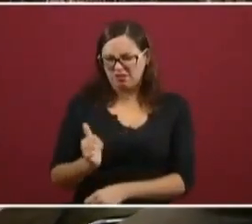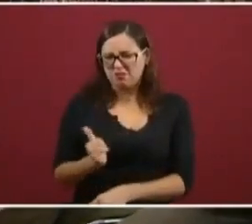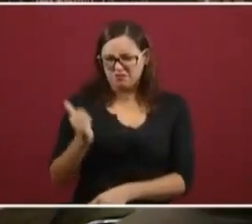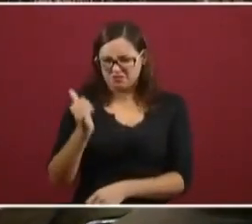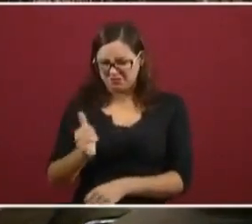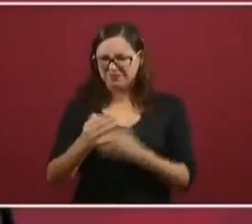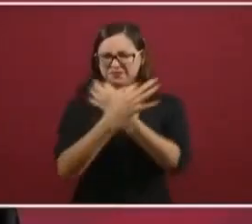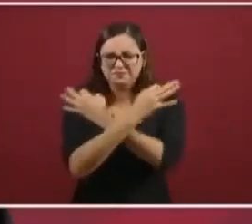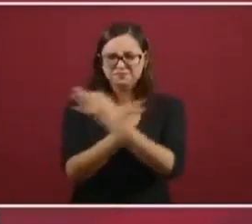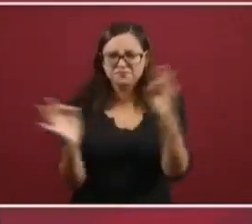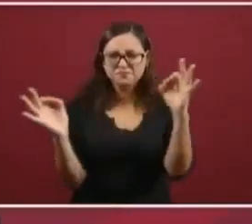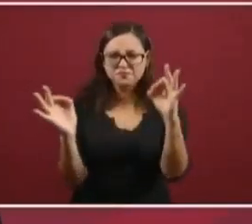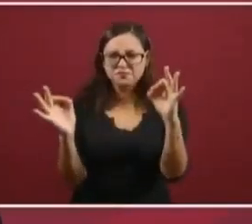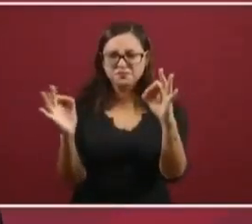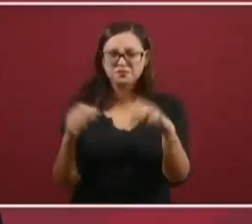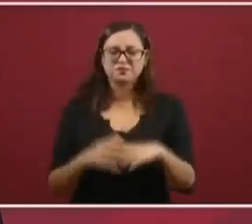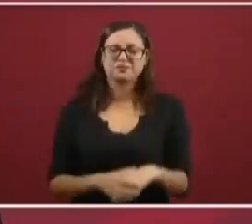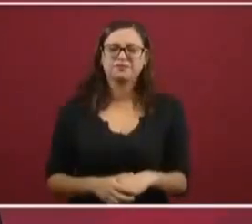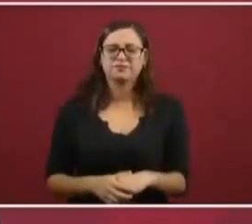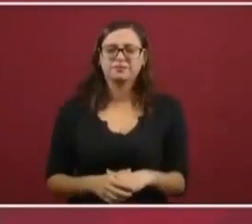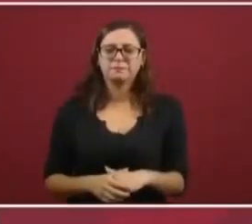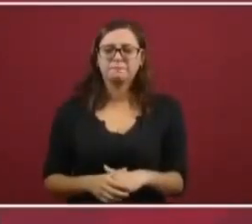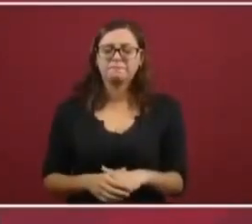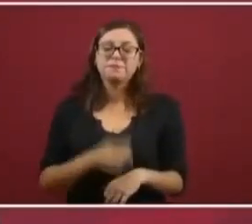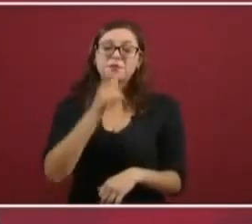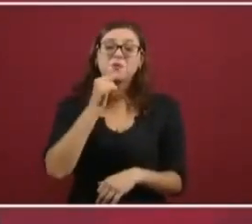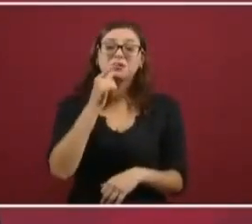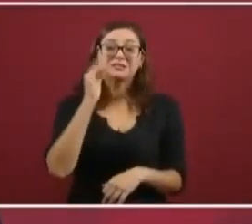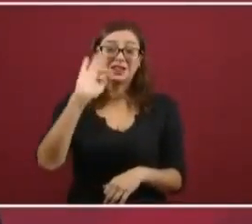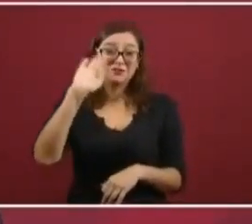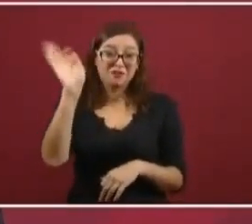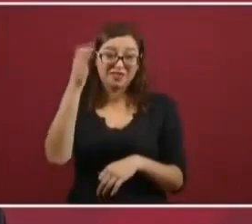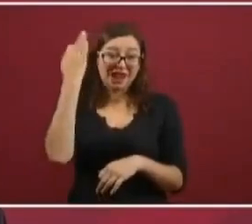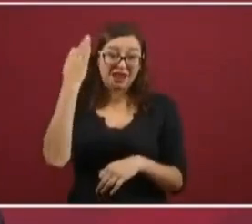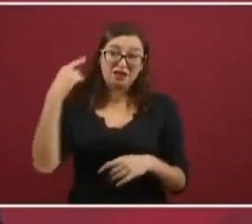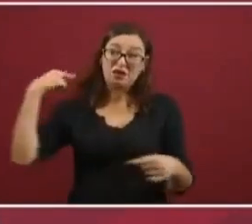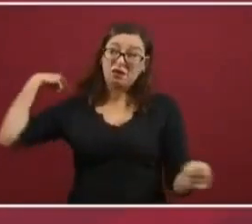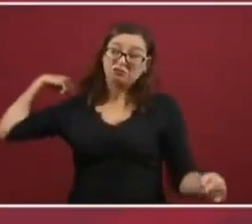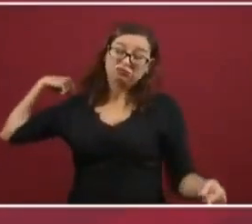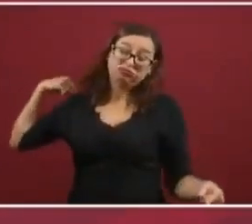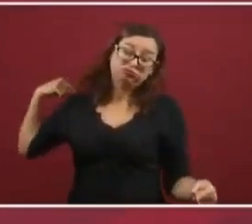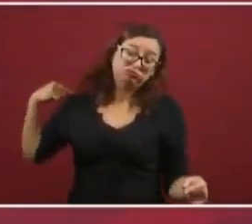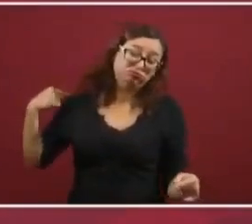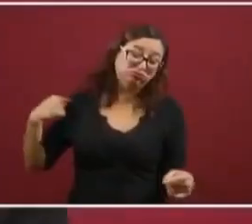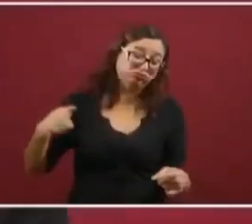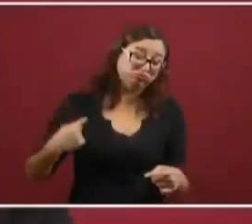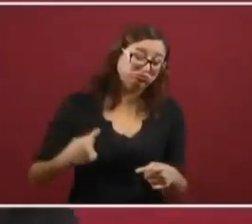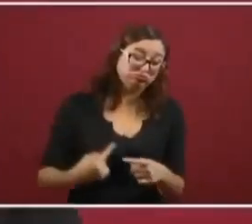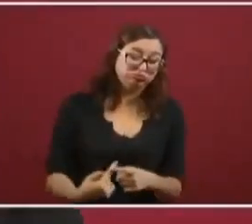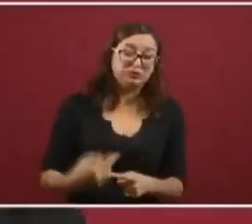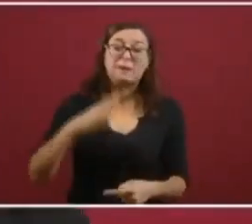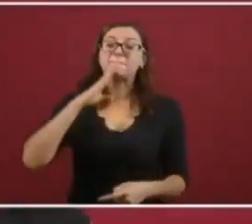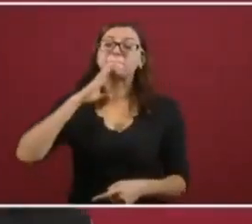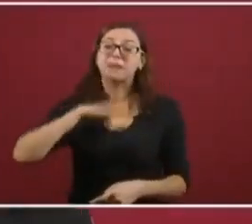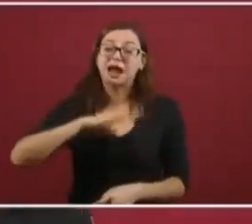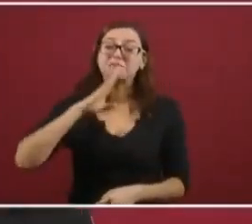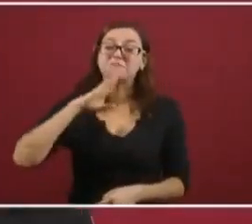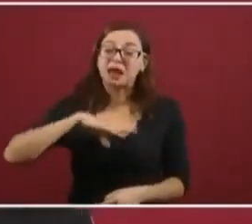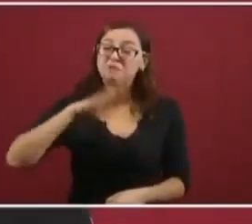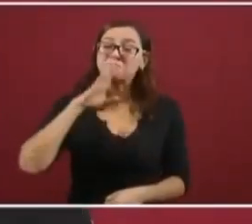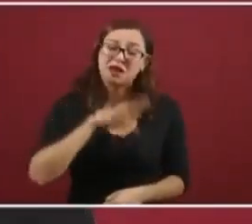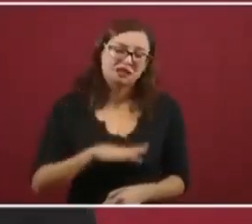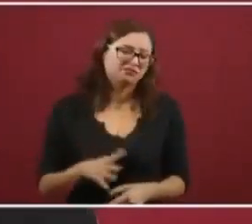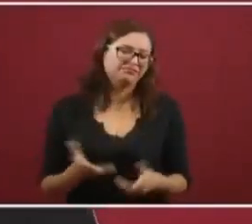ahora ya venía mal lo de la Policía Federal pero cuando se toma la